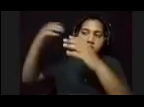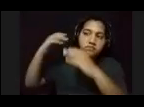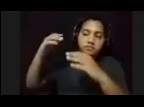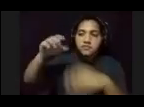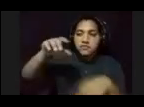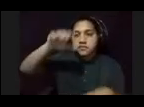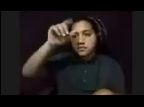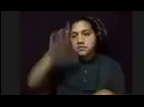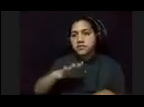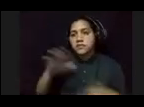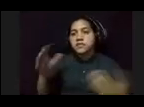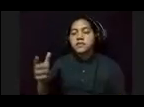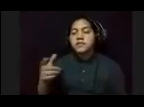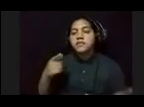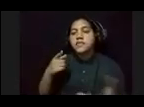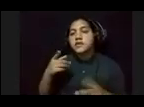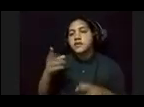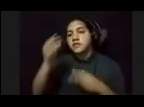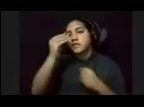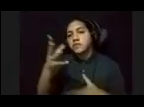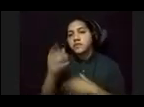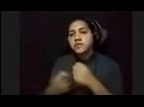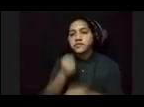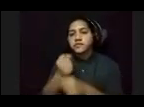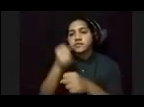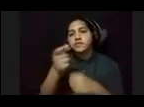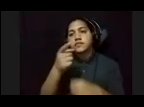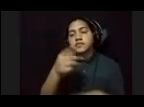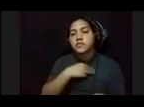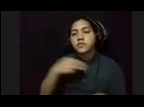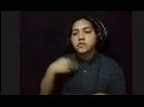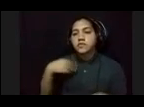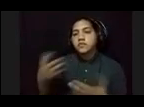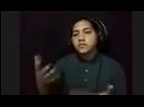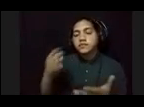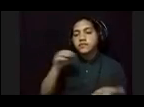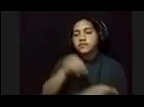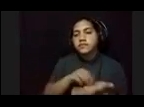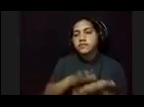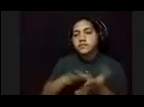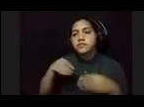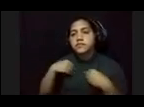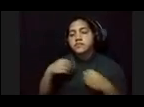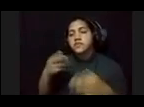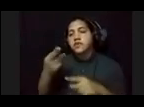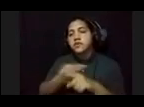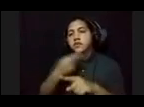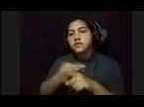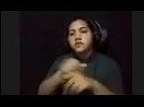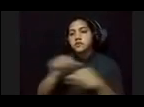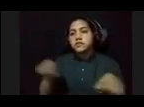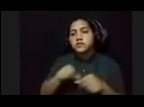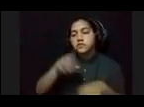en uno de sus informes anuales, el municipio reconocía que arrendaba los terrenos ocupados por el Hospital